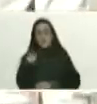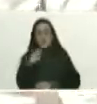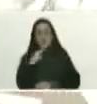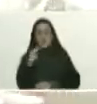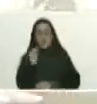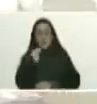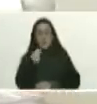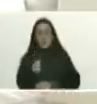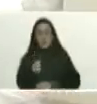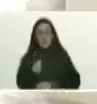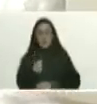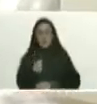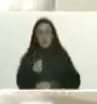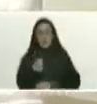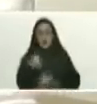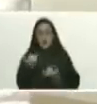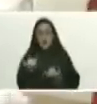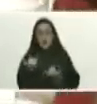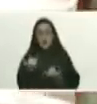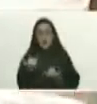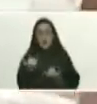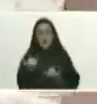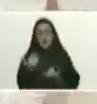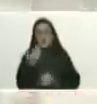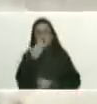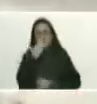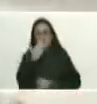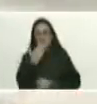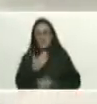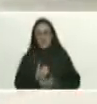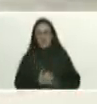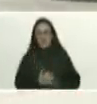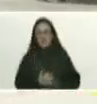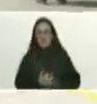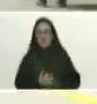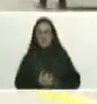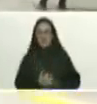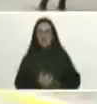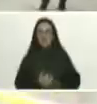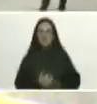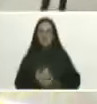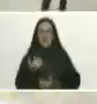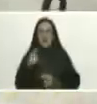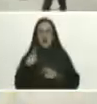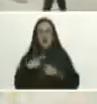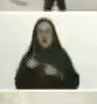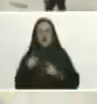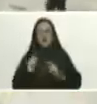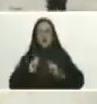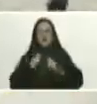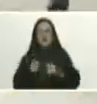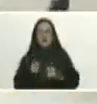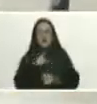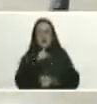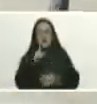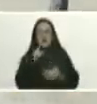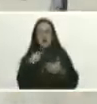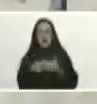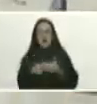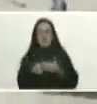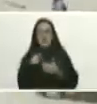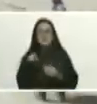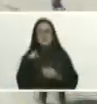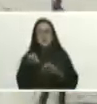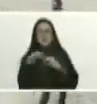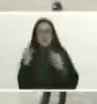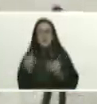juventud, presidente, vamos a ir a la parte de enfrente, donde tenemos también la otra entrega en su nombre. Estas son